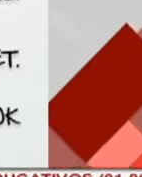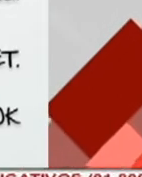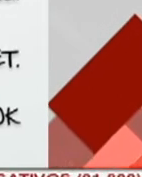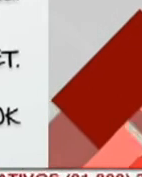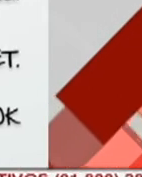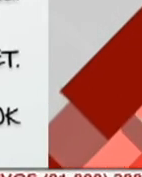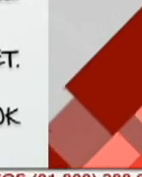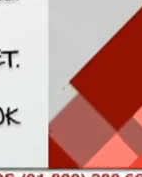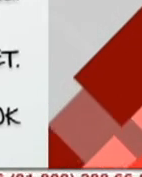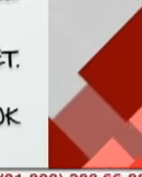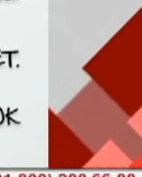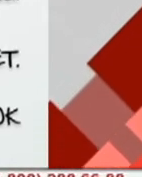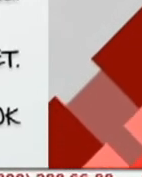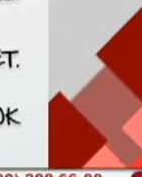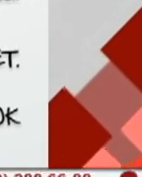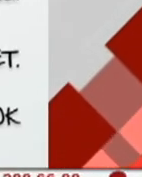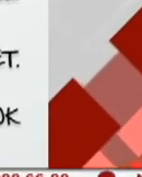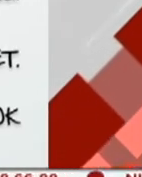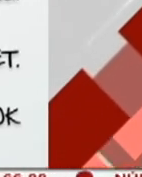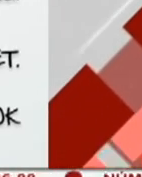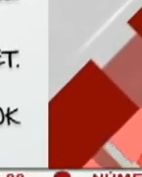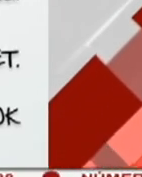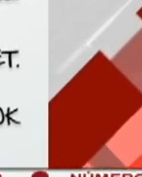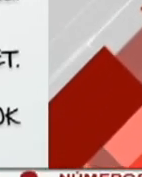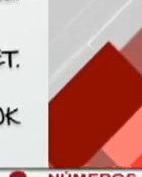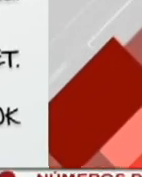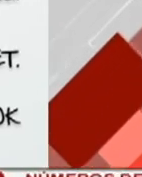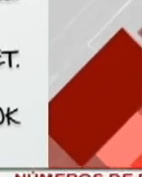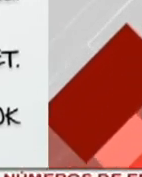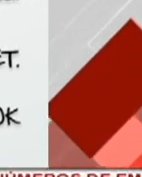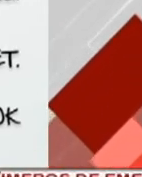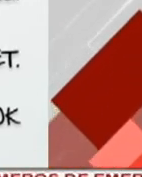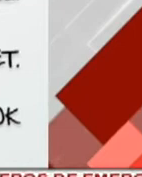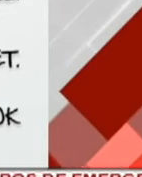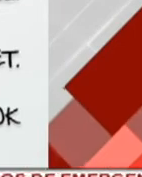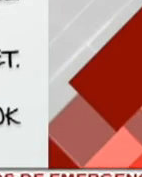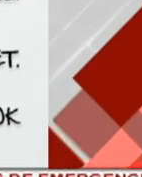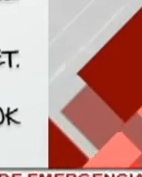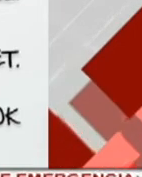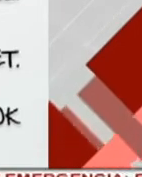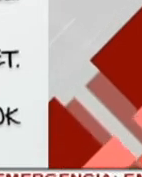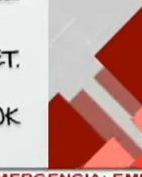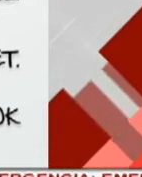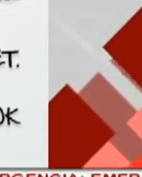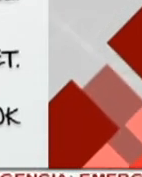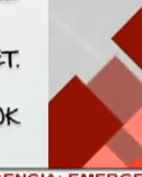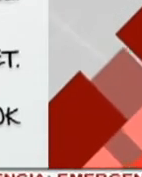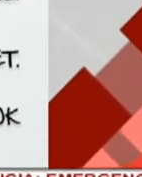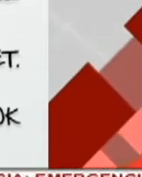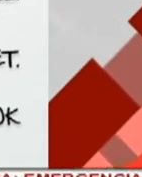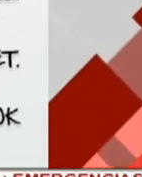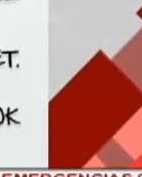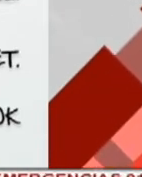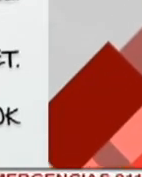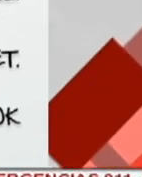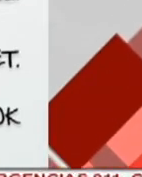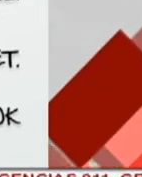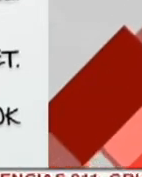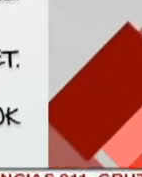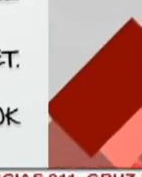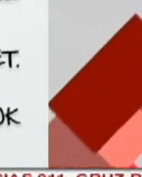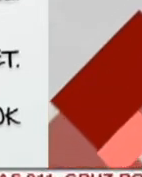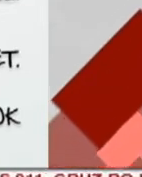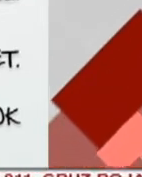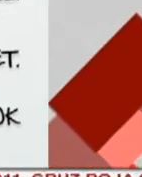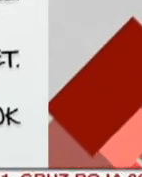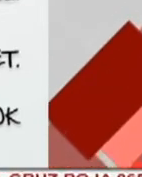pero tú darle a solas que naveguen, y antes de los 12 nada de Facebook ni celular propio. Es muy porque simple. Aumenta el riesgo,